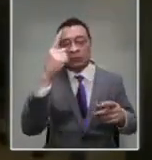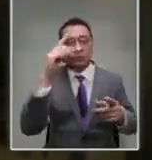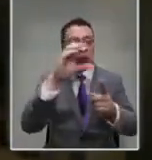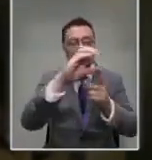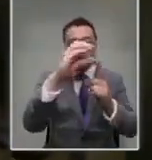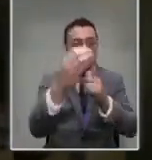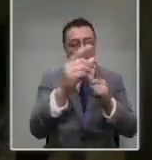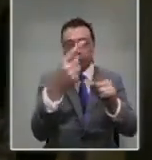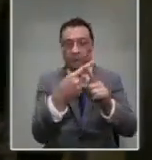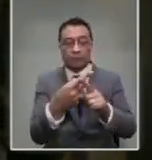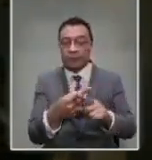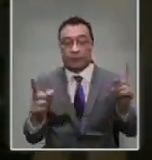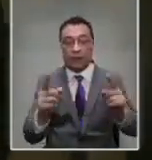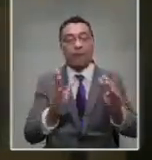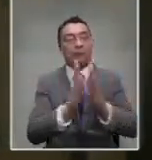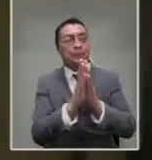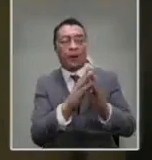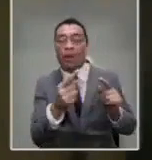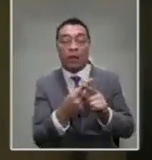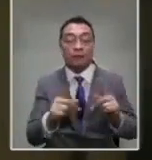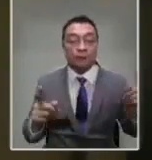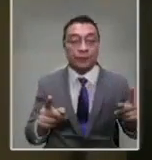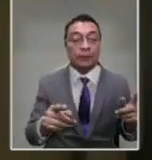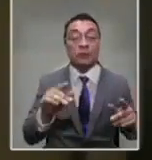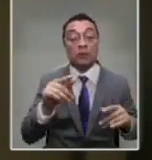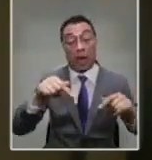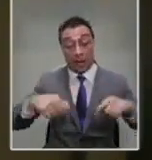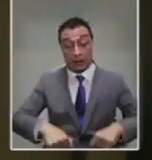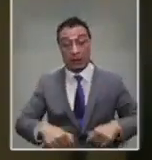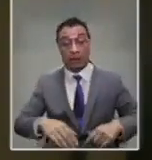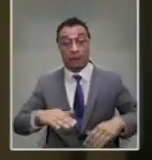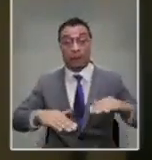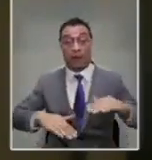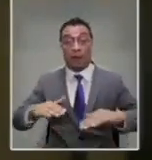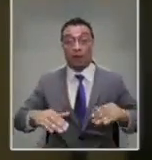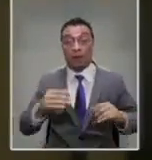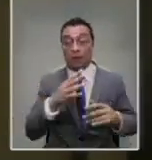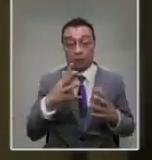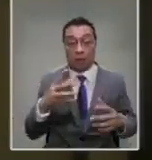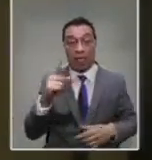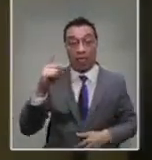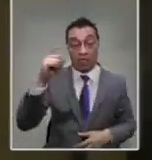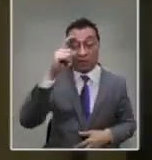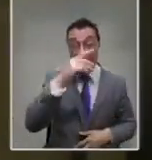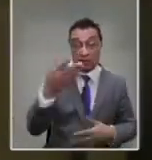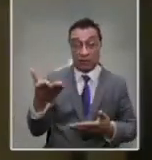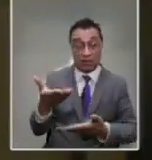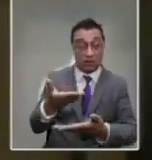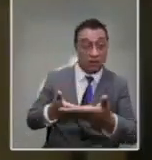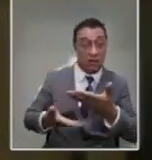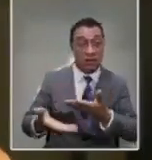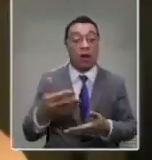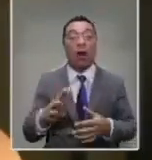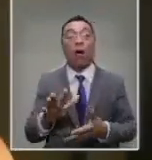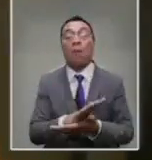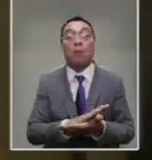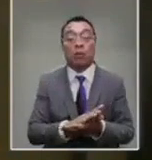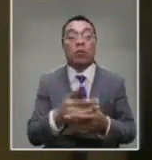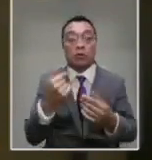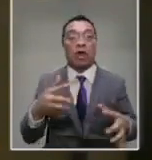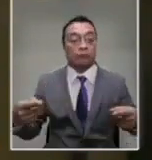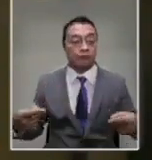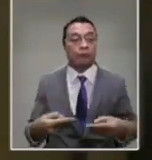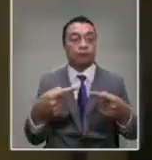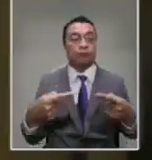una nueva recepción cultural, religiosa, que de pronto acá puede ser eventualmente más compleja, si pensamos, por ejemplo,